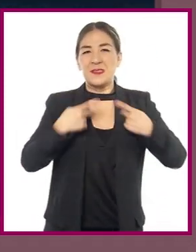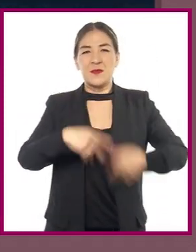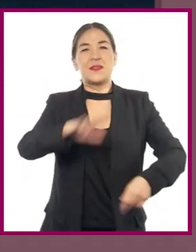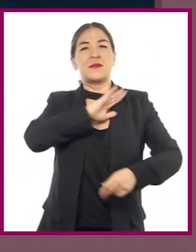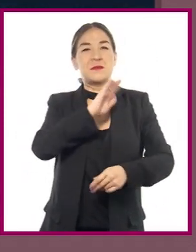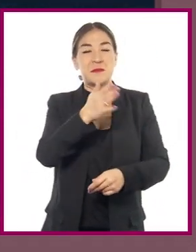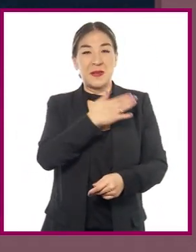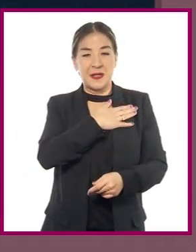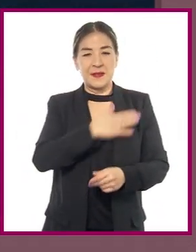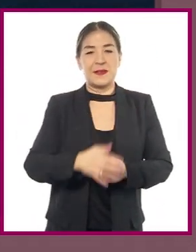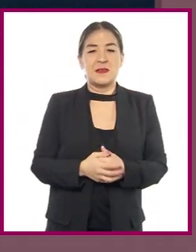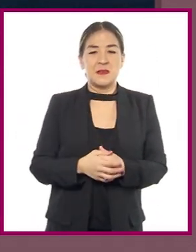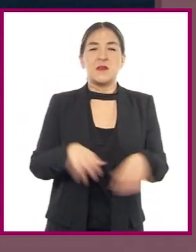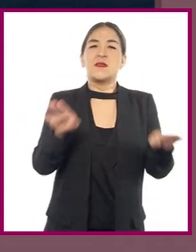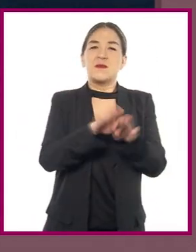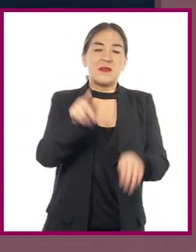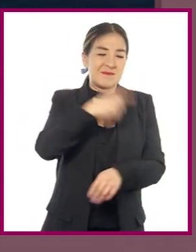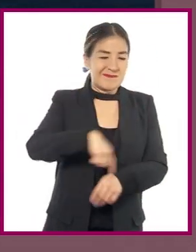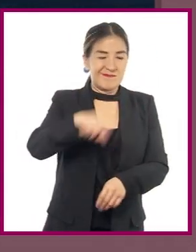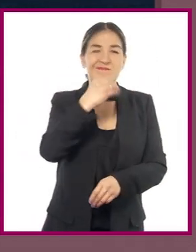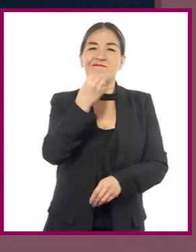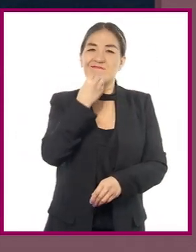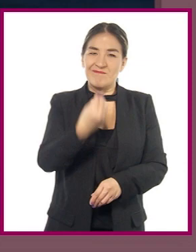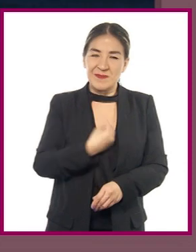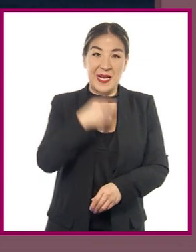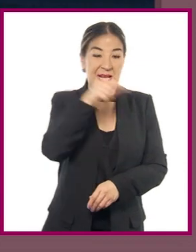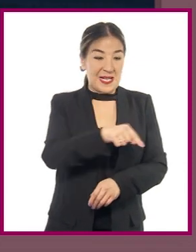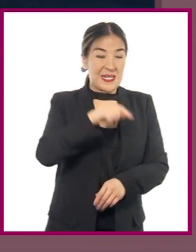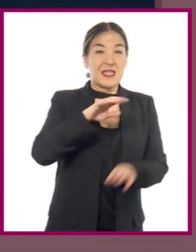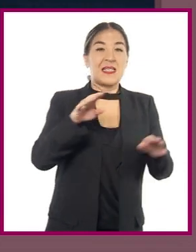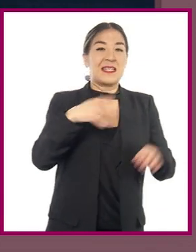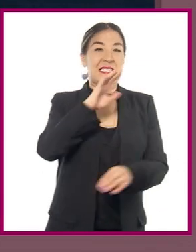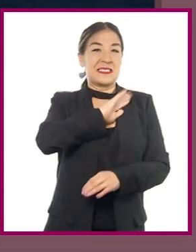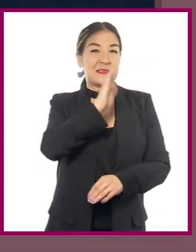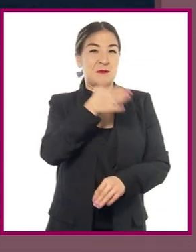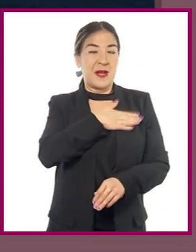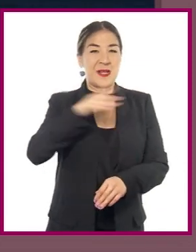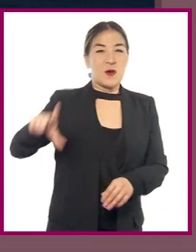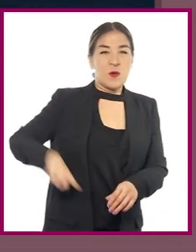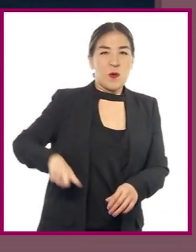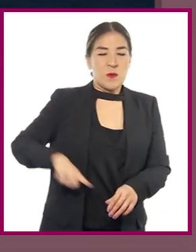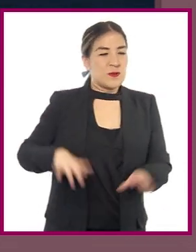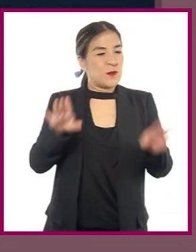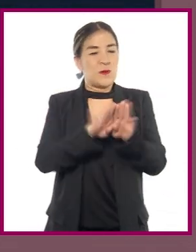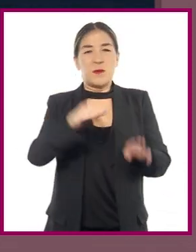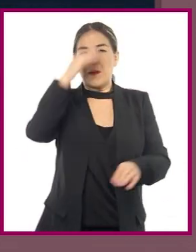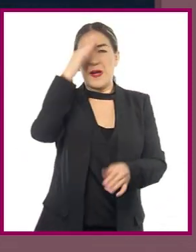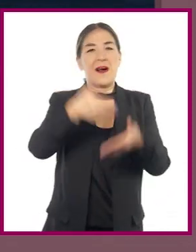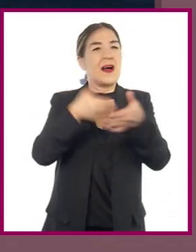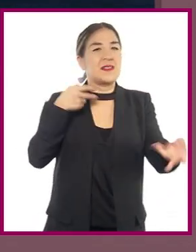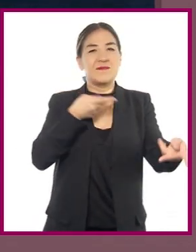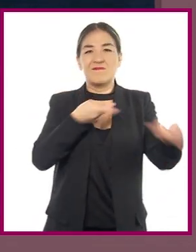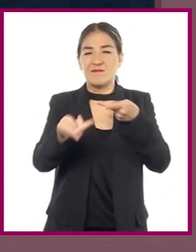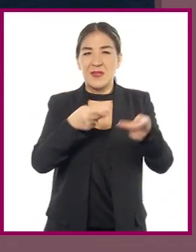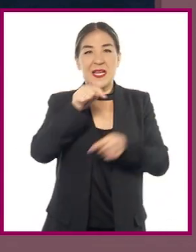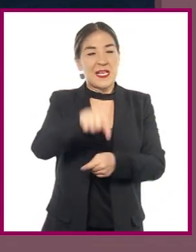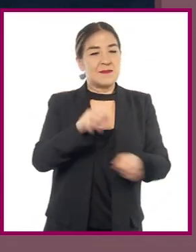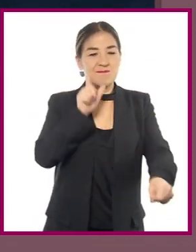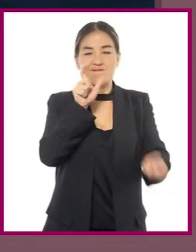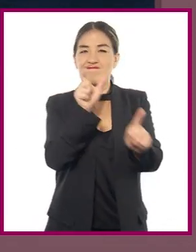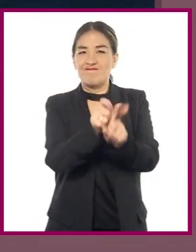el Pacífico obligaron a la corona española a implementar un sistema defensivo, tanto marítimo como terrestre.